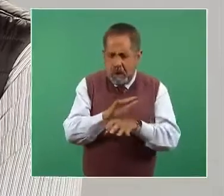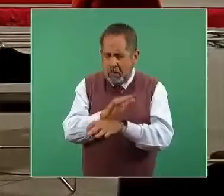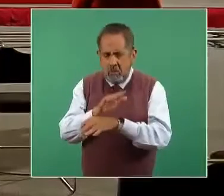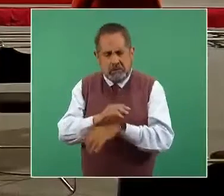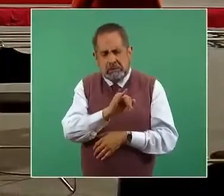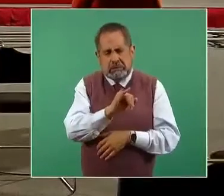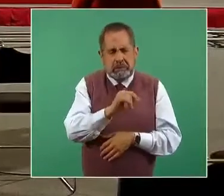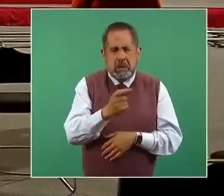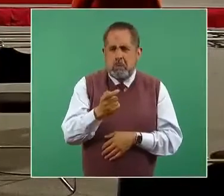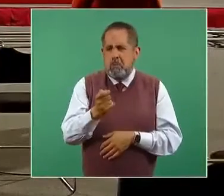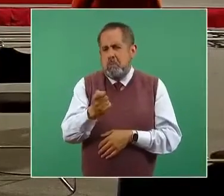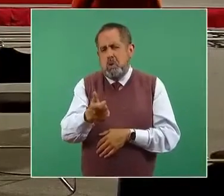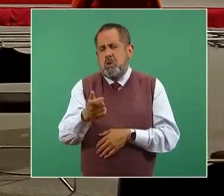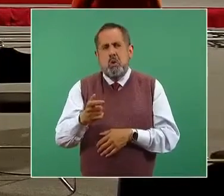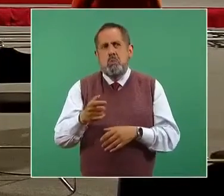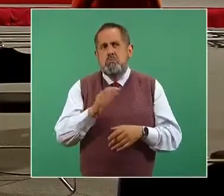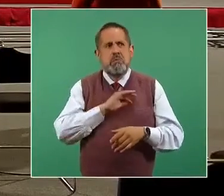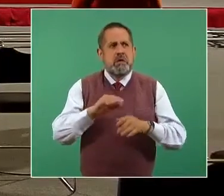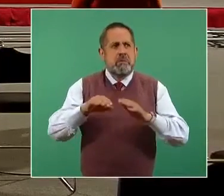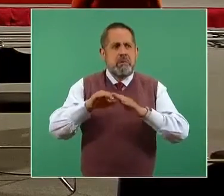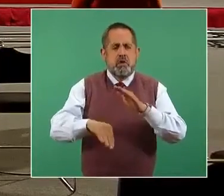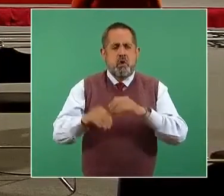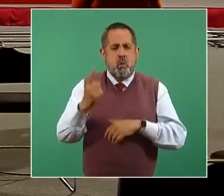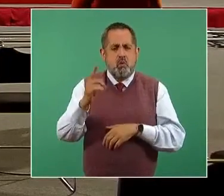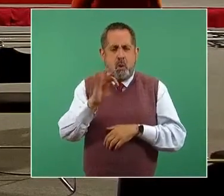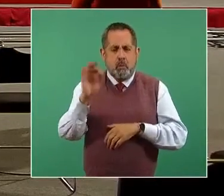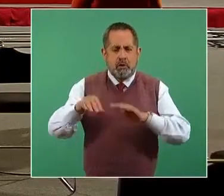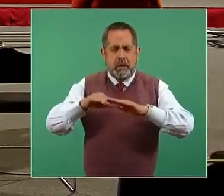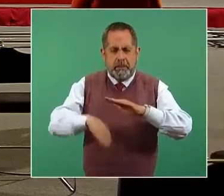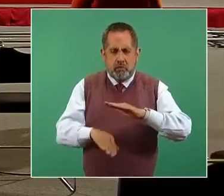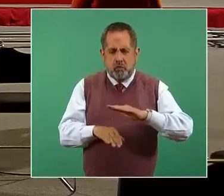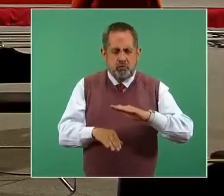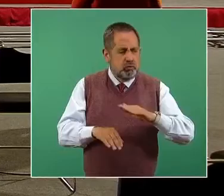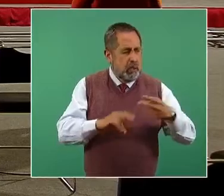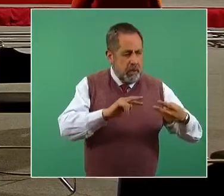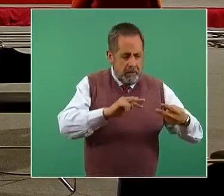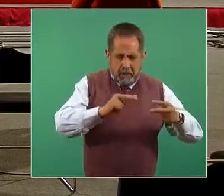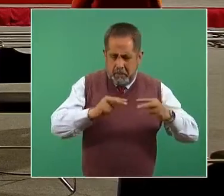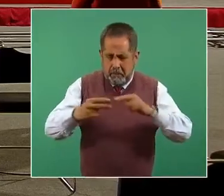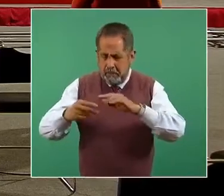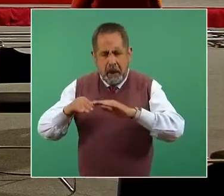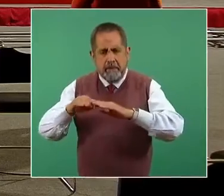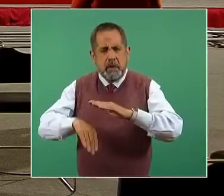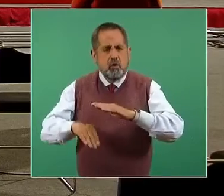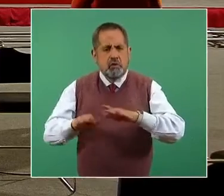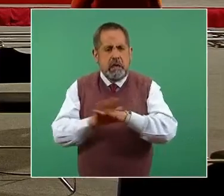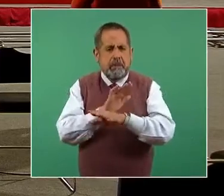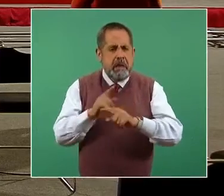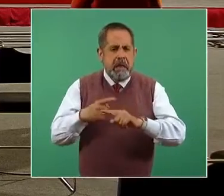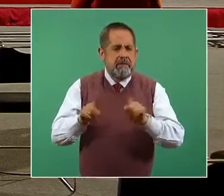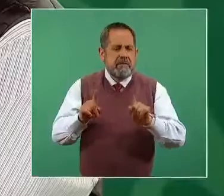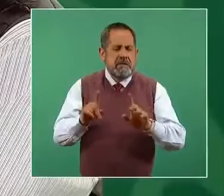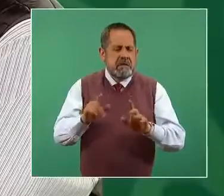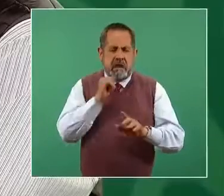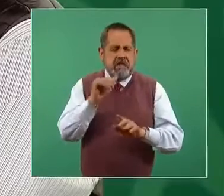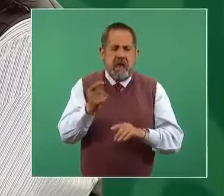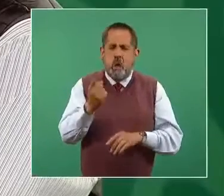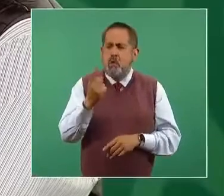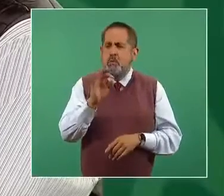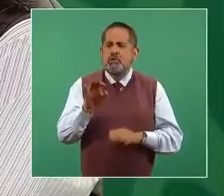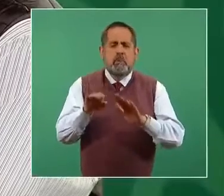poco, es menos prácticamente del 1% de todas las secuenciaciones realizadas, y lo importante